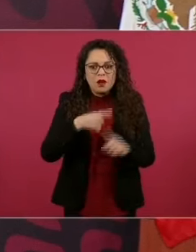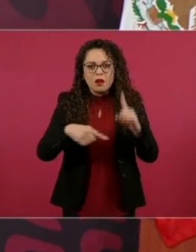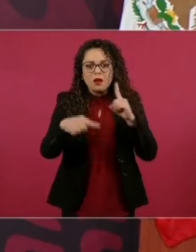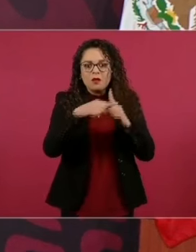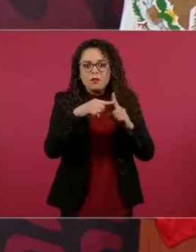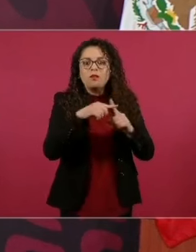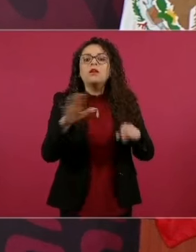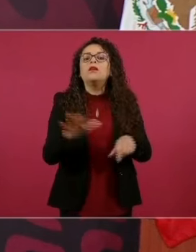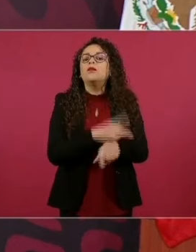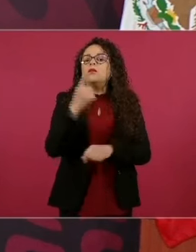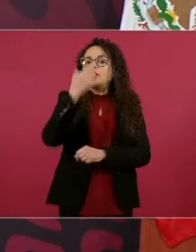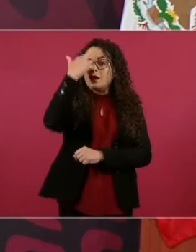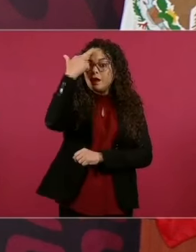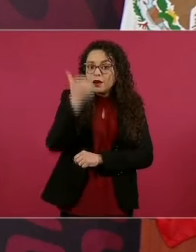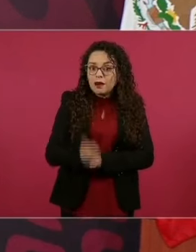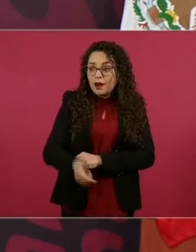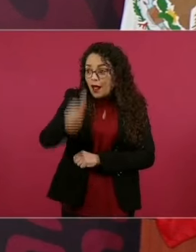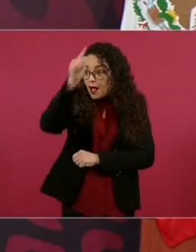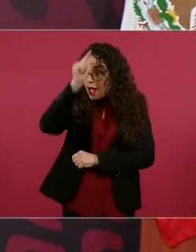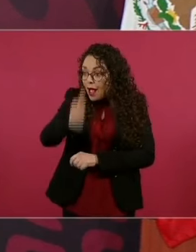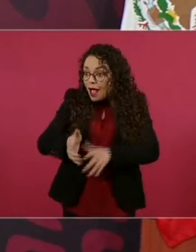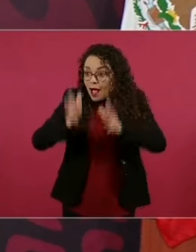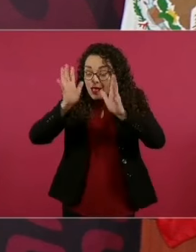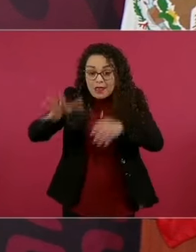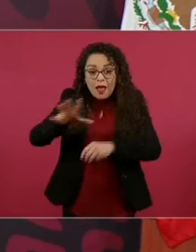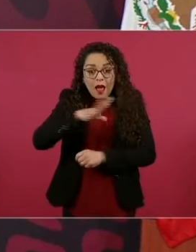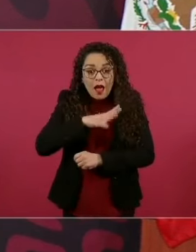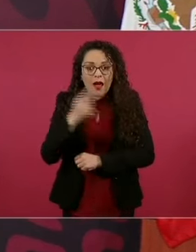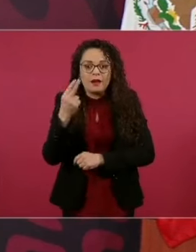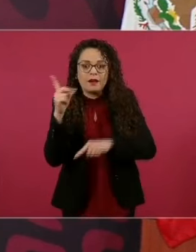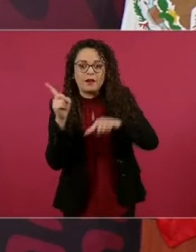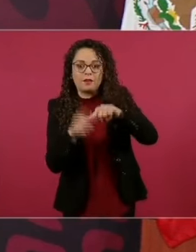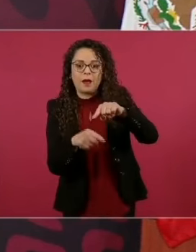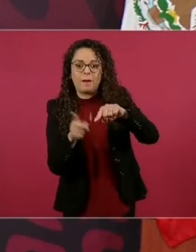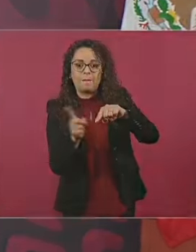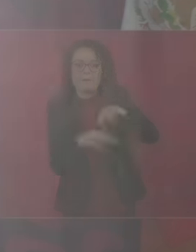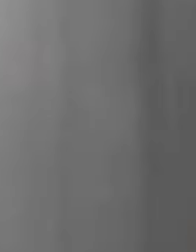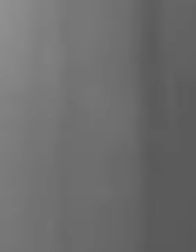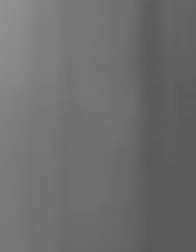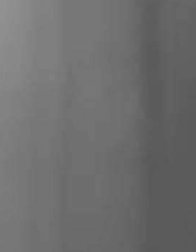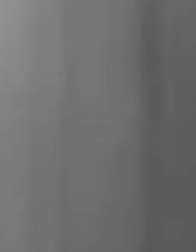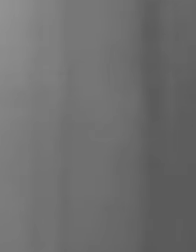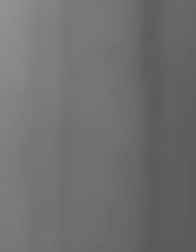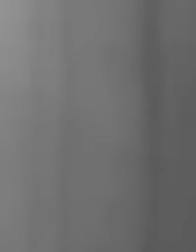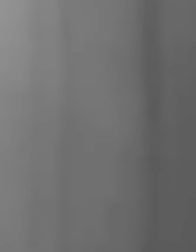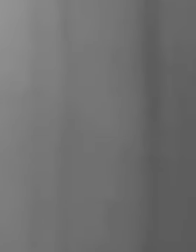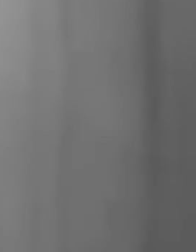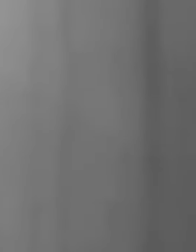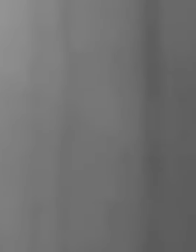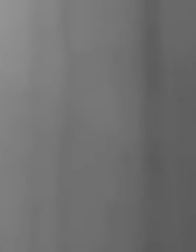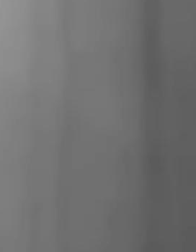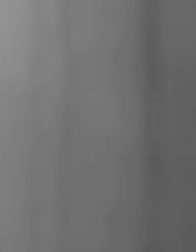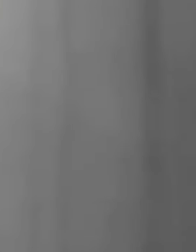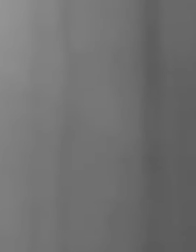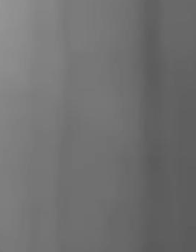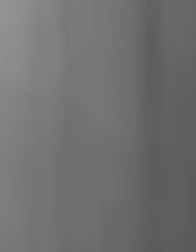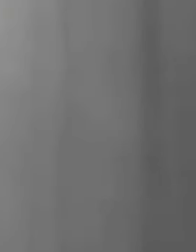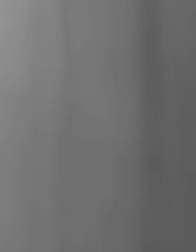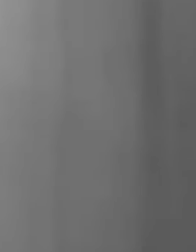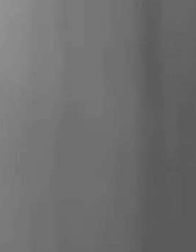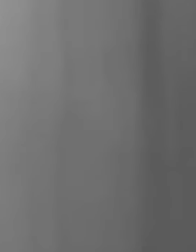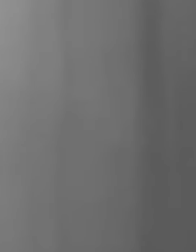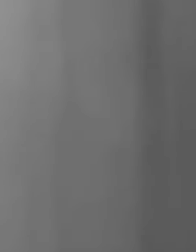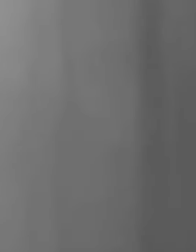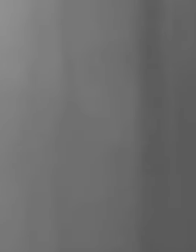gabinete de serviles y agachones, Carlos Urzúa supo decirle no al presidente de México. En un sexenio donde a través de un